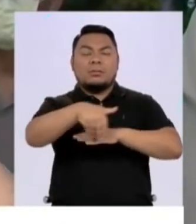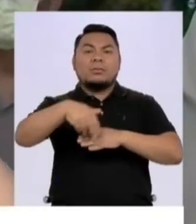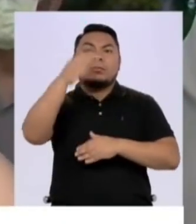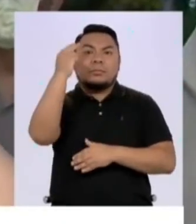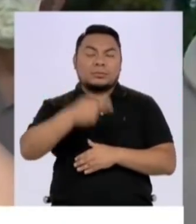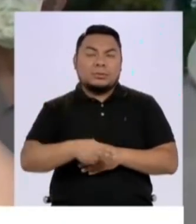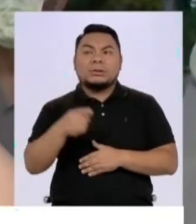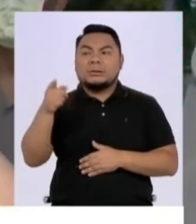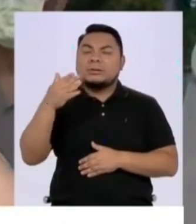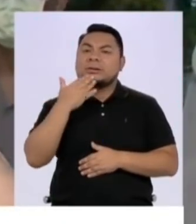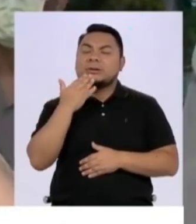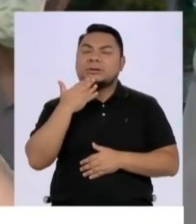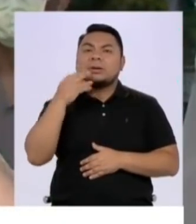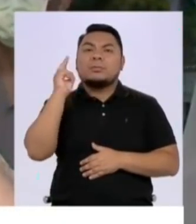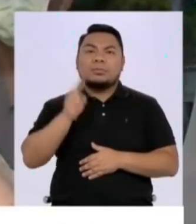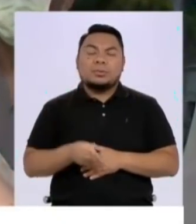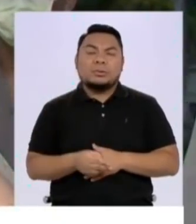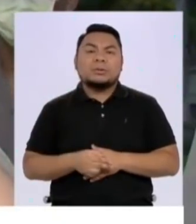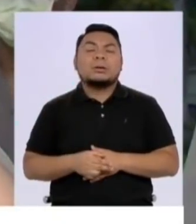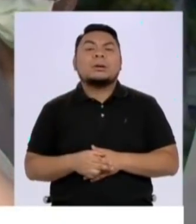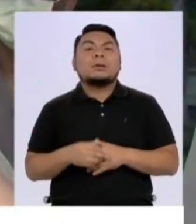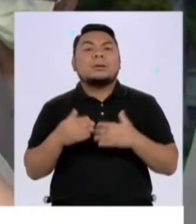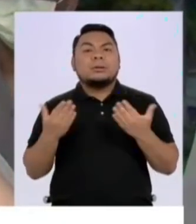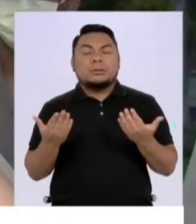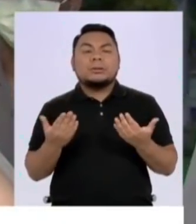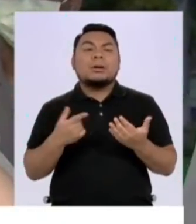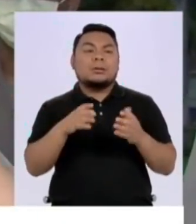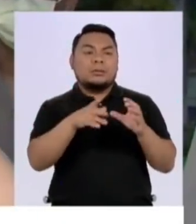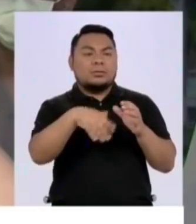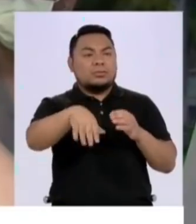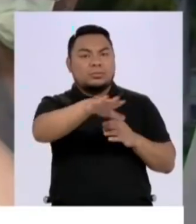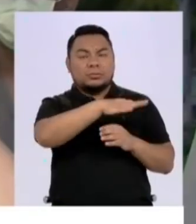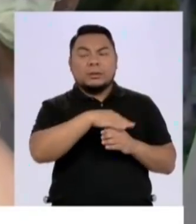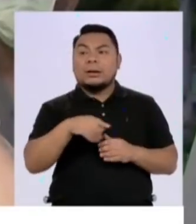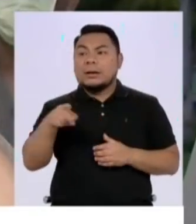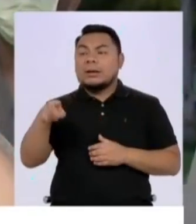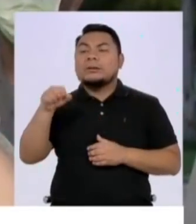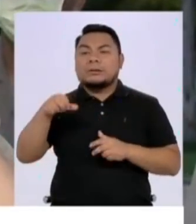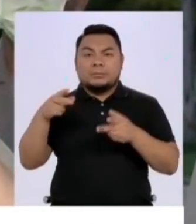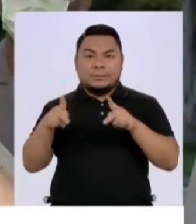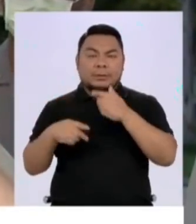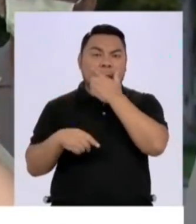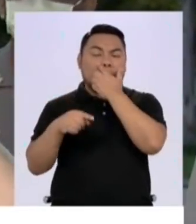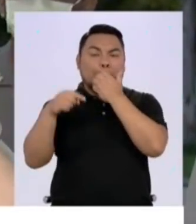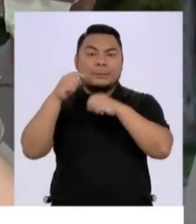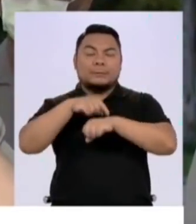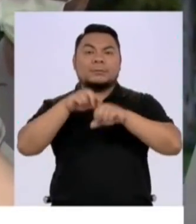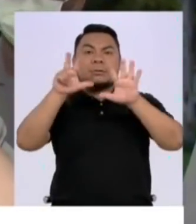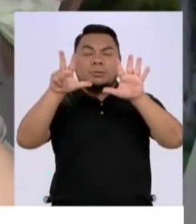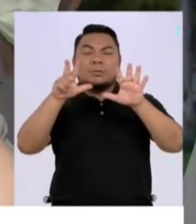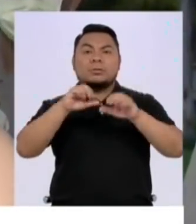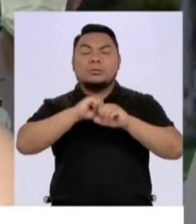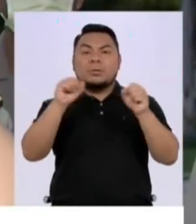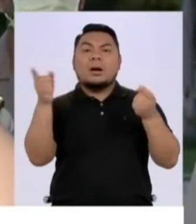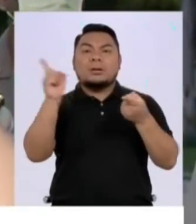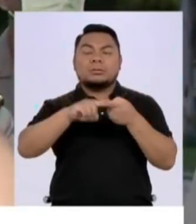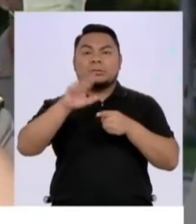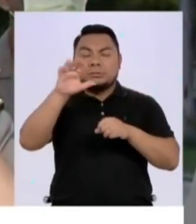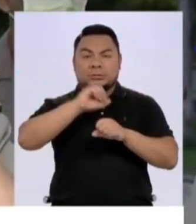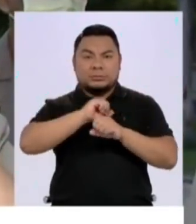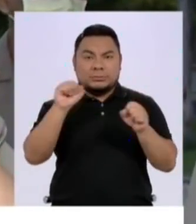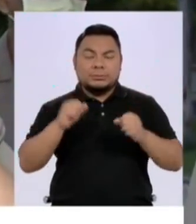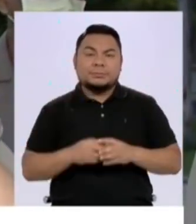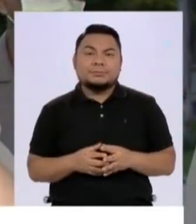social y también durante la hora del aislamiento social, que son de 20 horas a 5 de la mañana y de 5 de la mañana